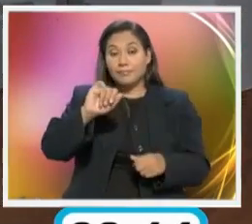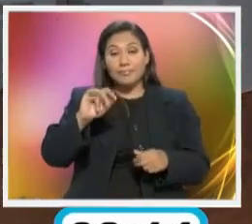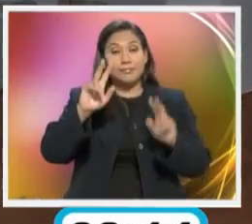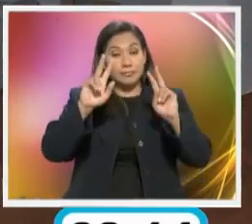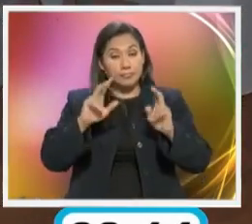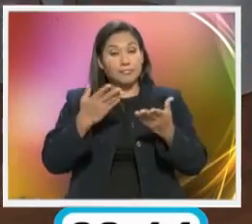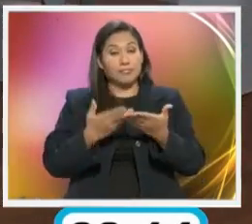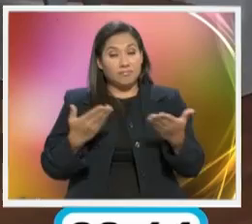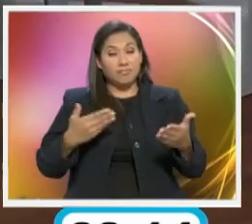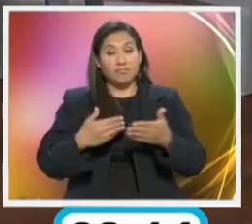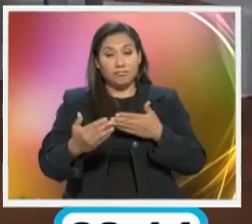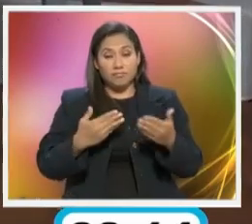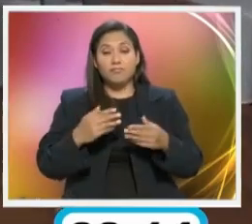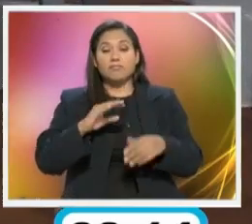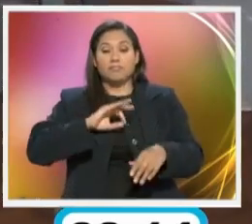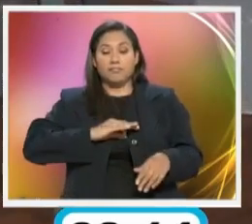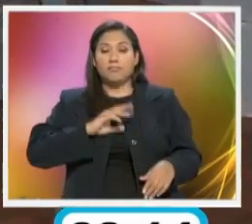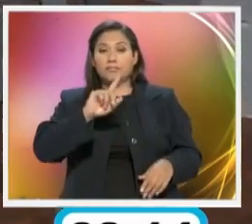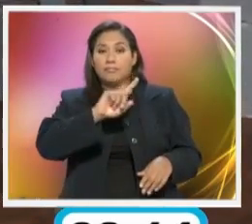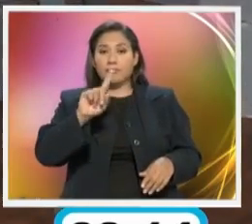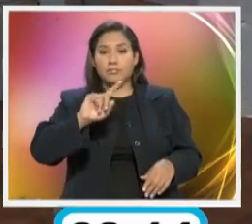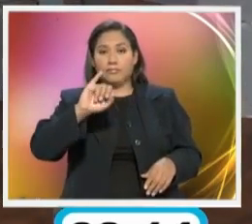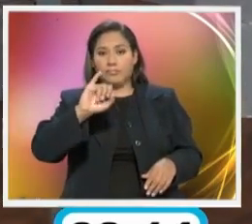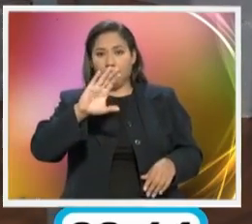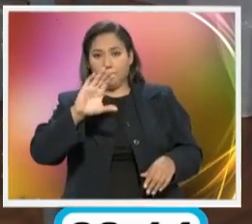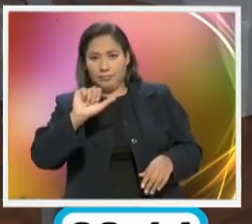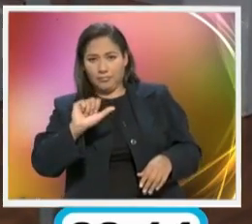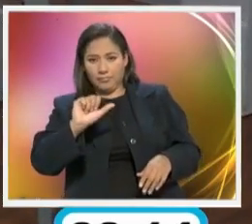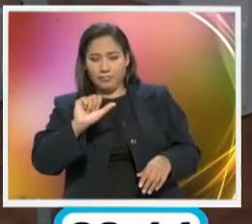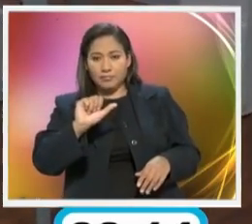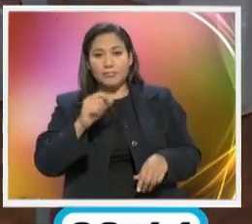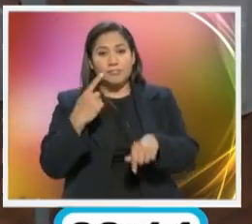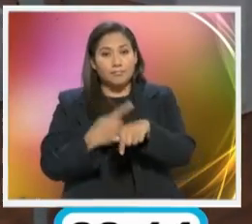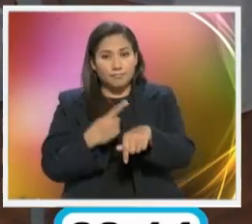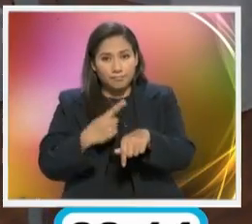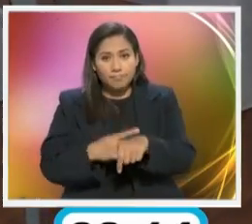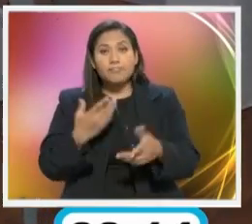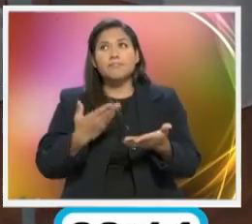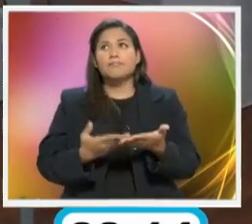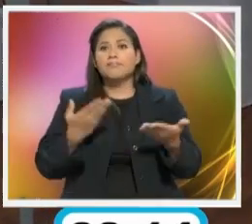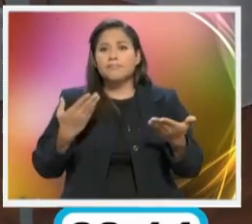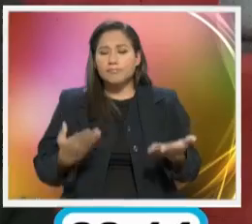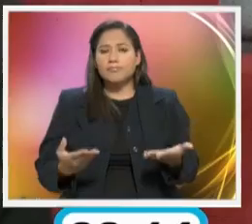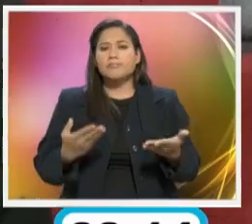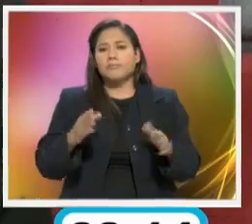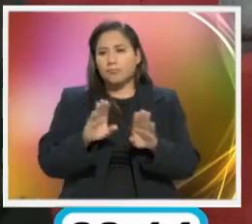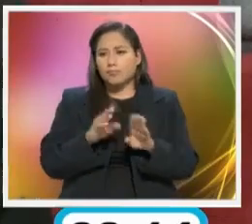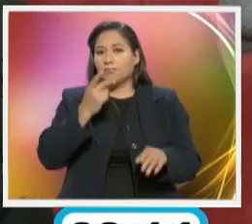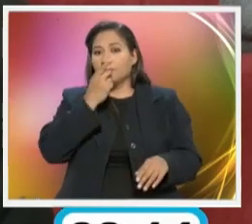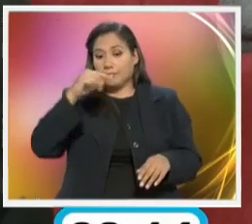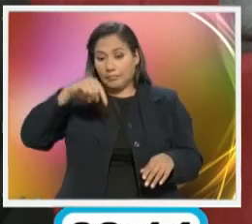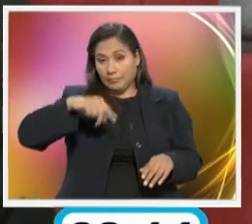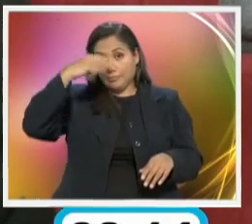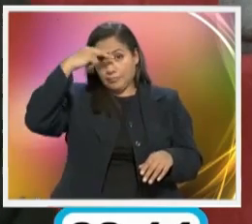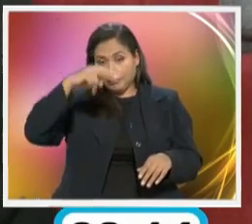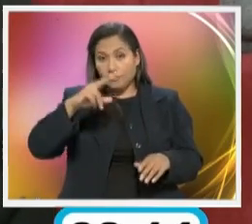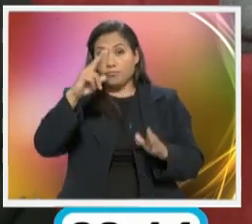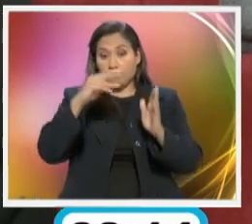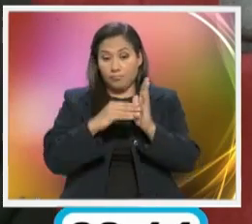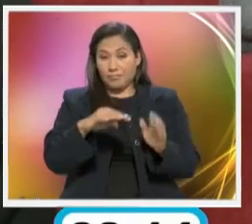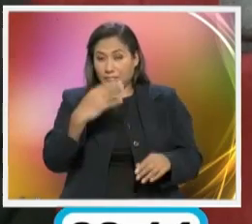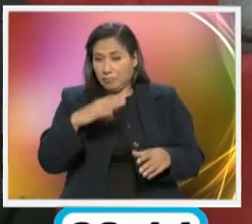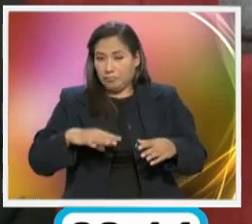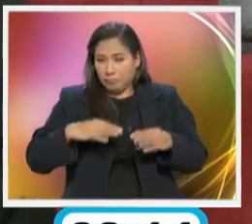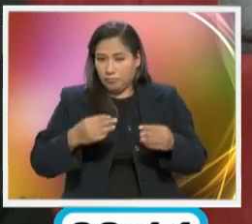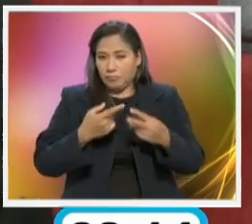actualidad, el virus del Zika, que como padecimiento se presenta, como decías, en México, el 2014